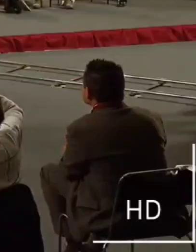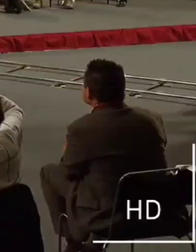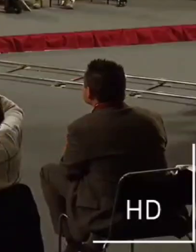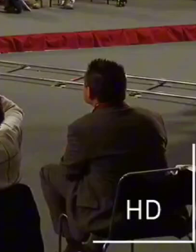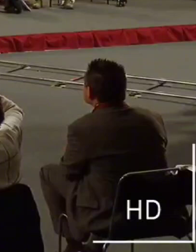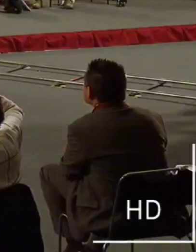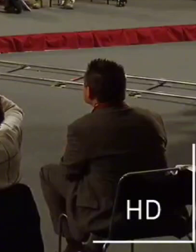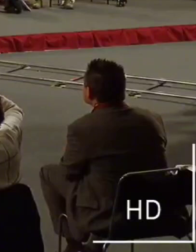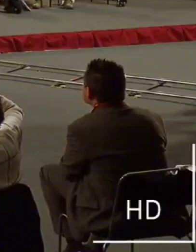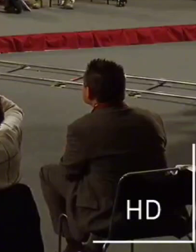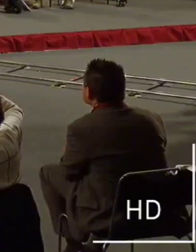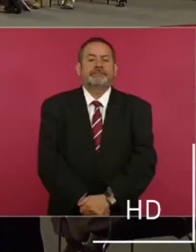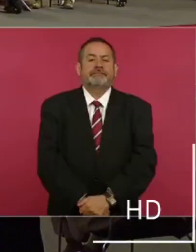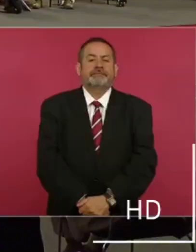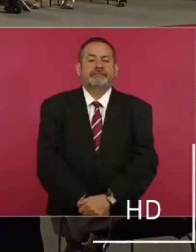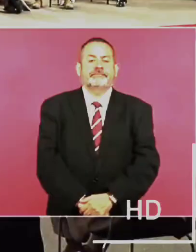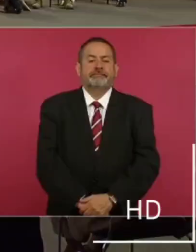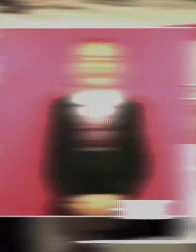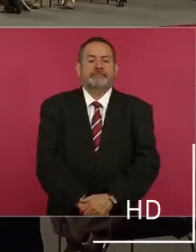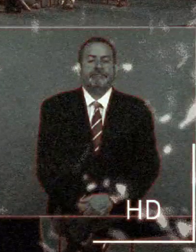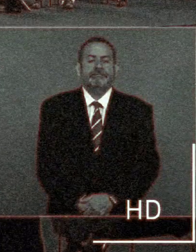construcción. ¿Es cuánto, señor